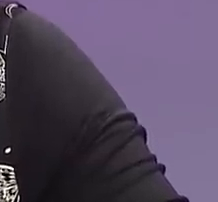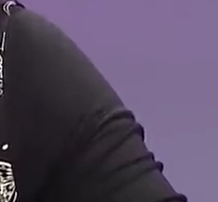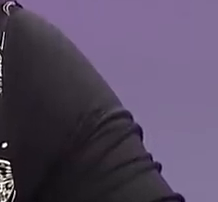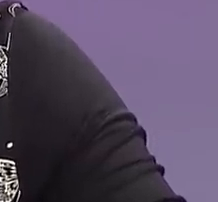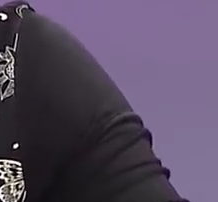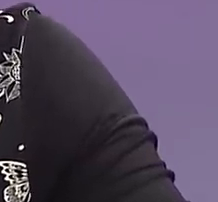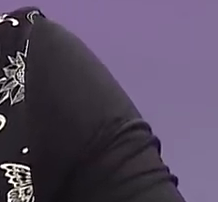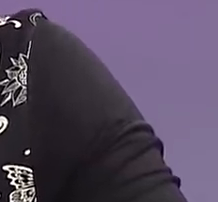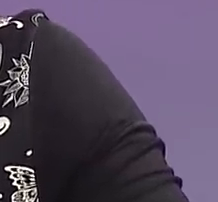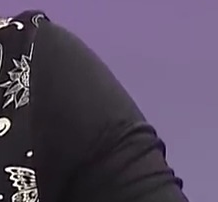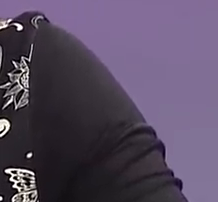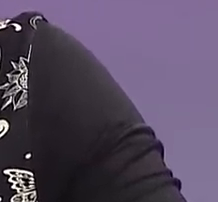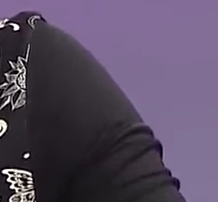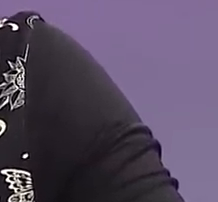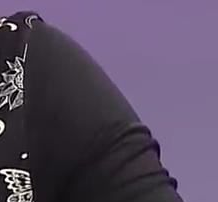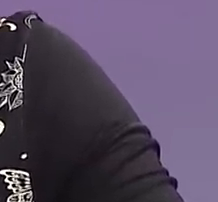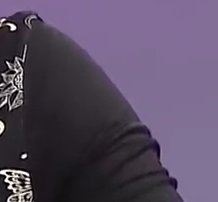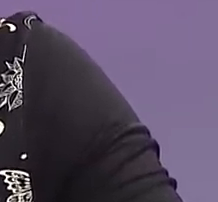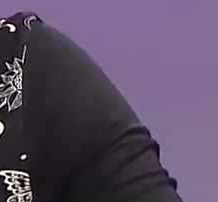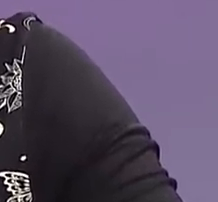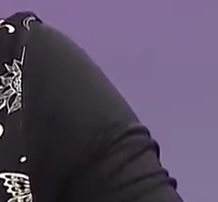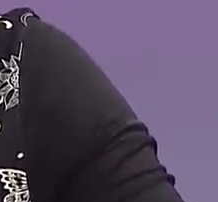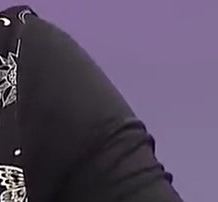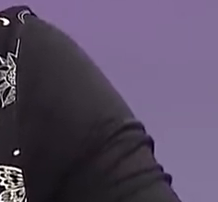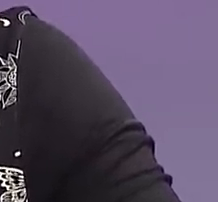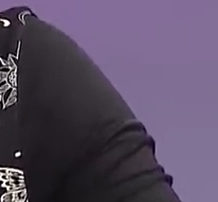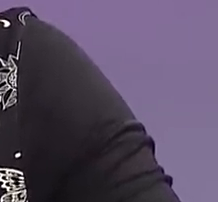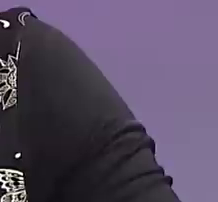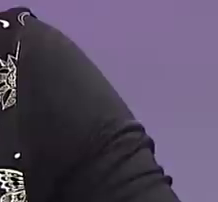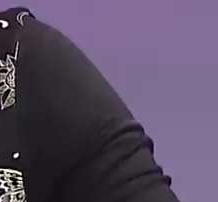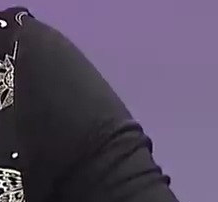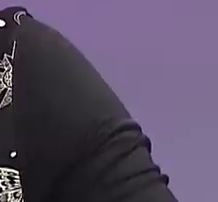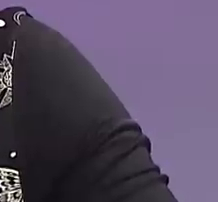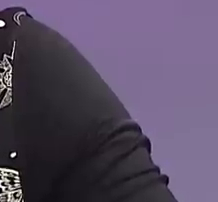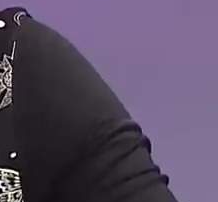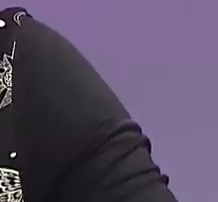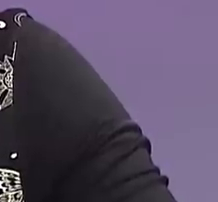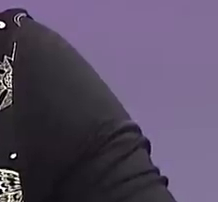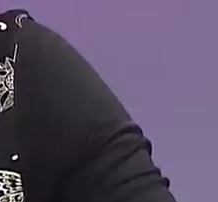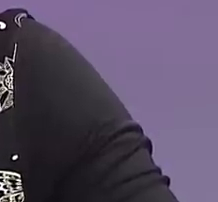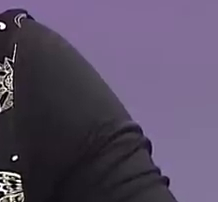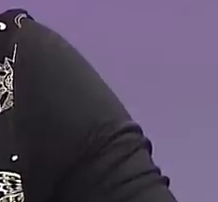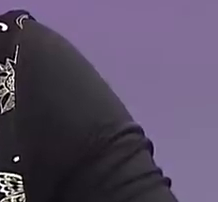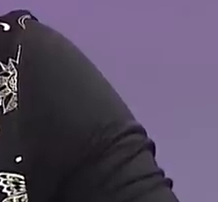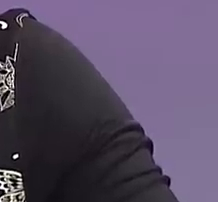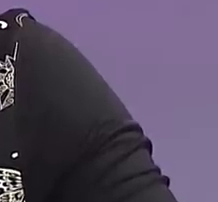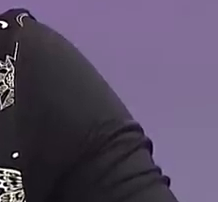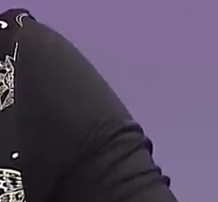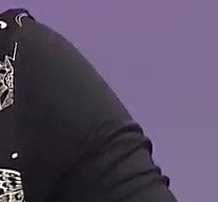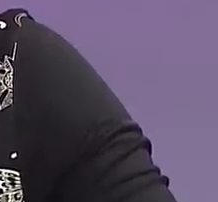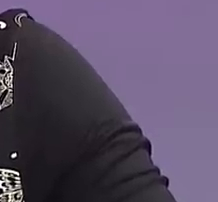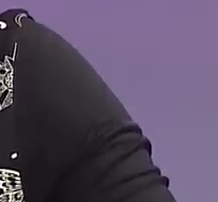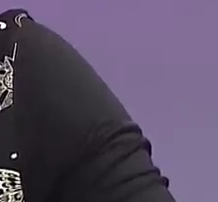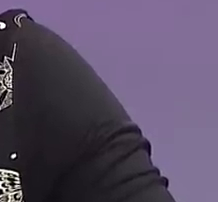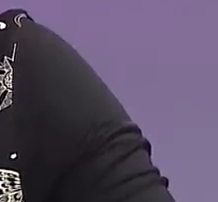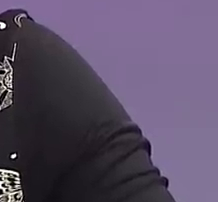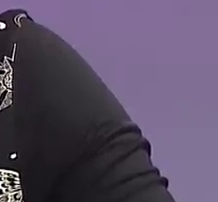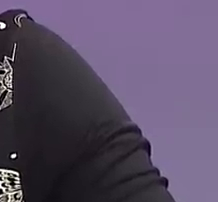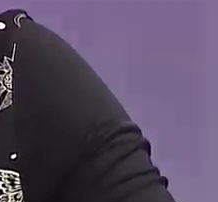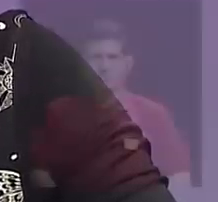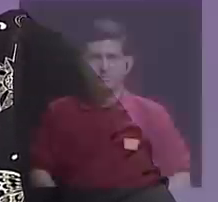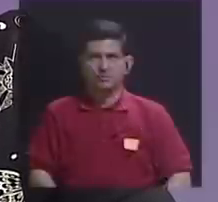y hoy vamos a hablar sobre una un capítulo a la